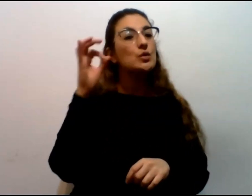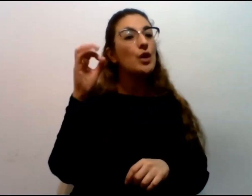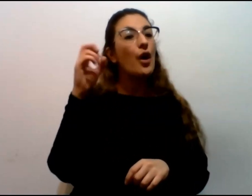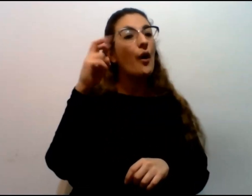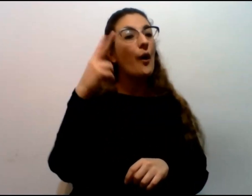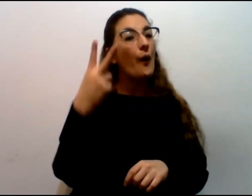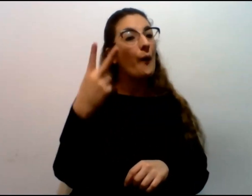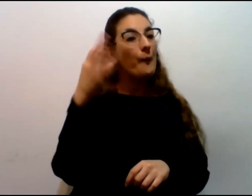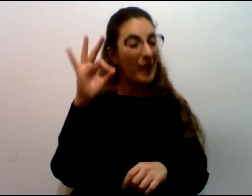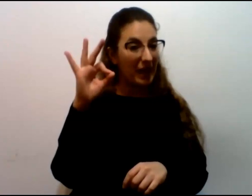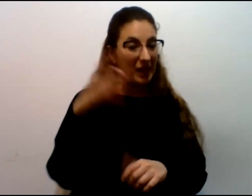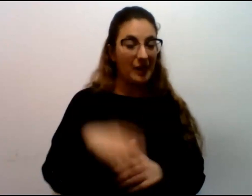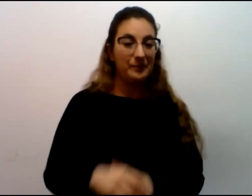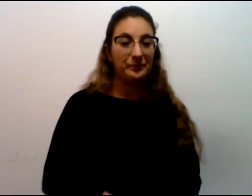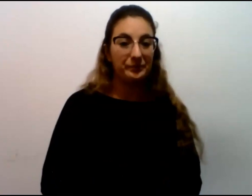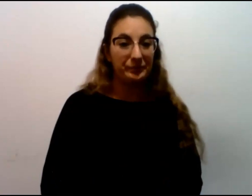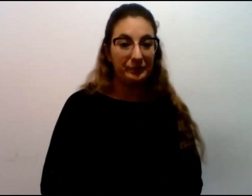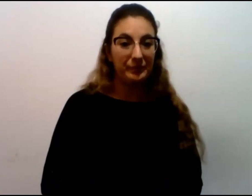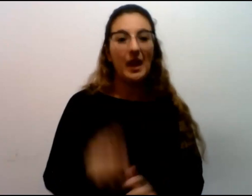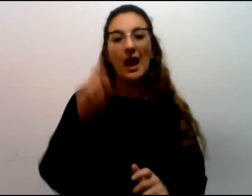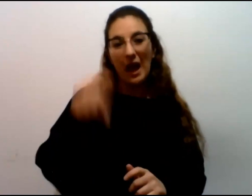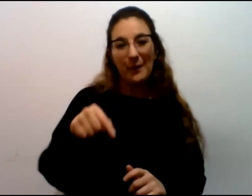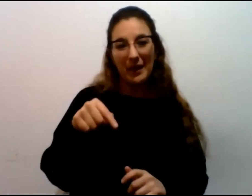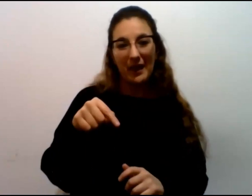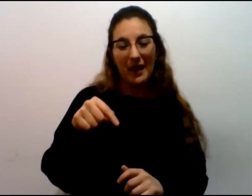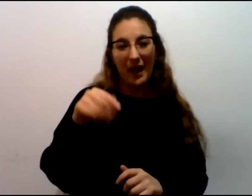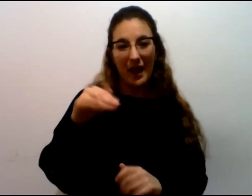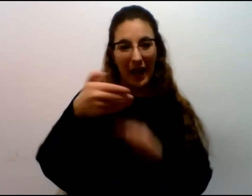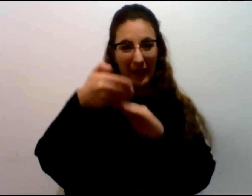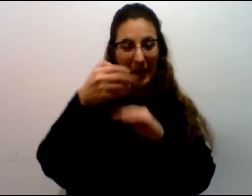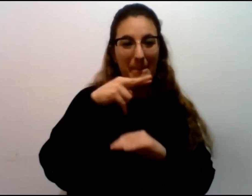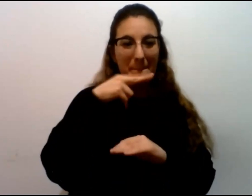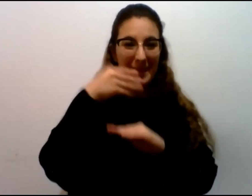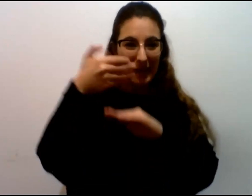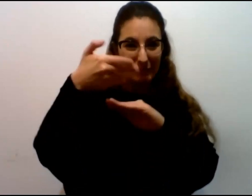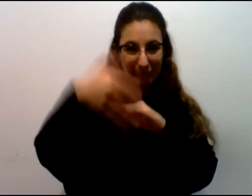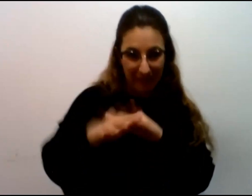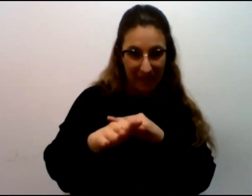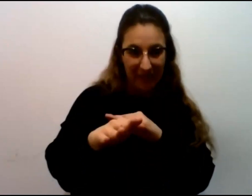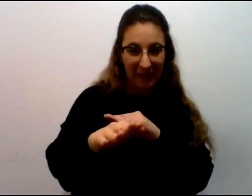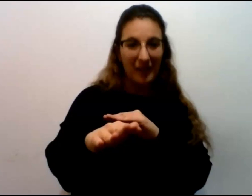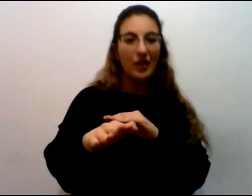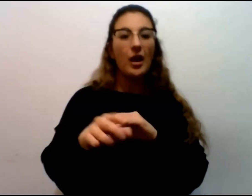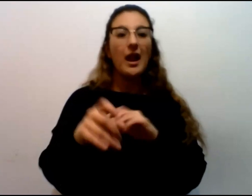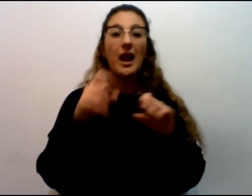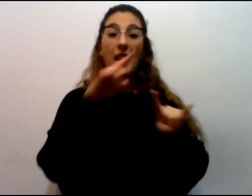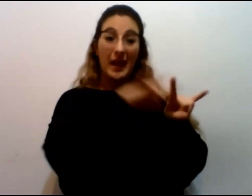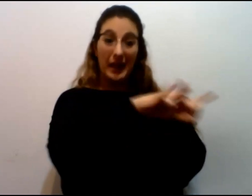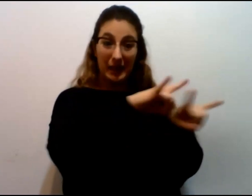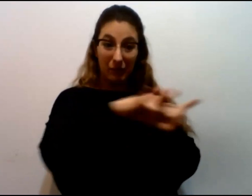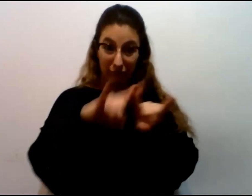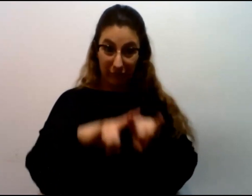Igual A partir Del viernes Entrando a la página Va a estar Va a estar La grabación